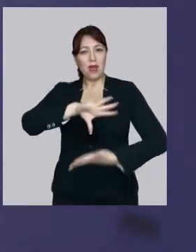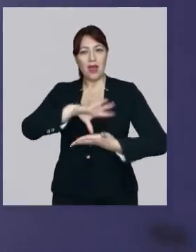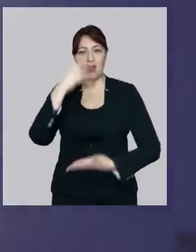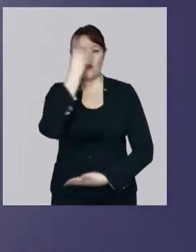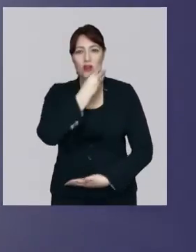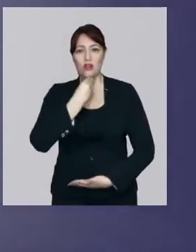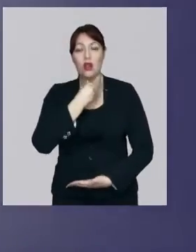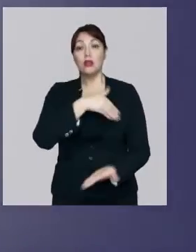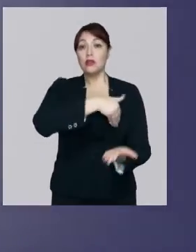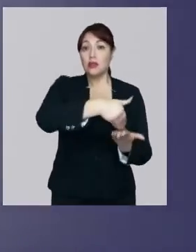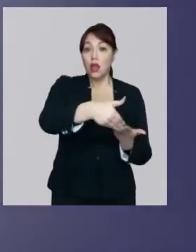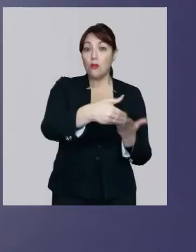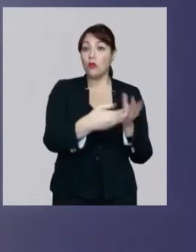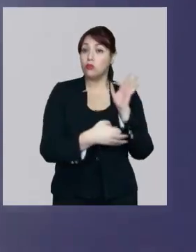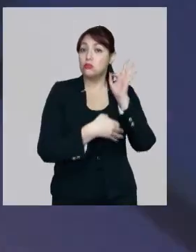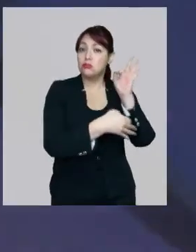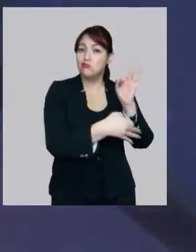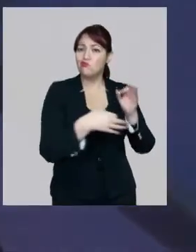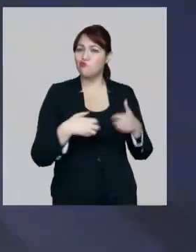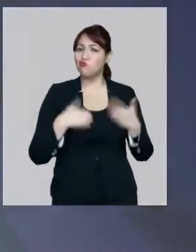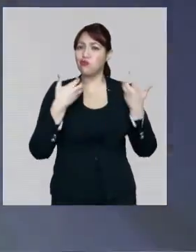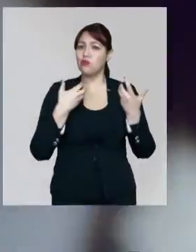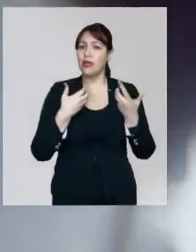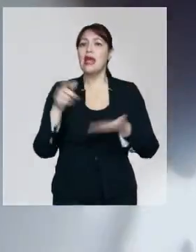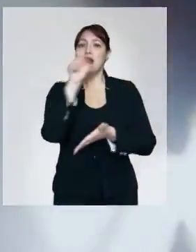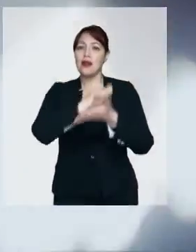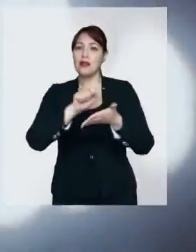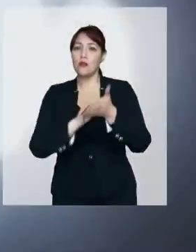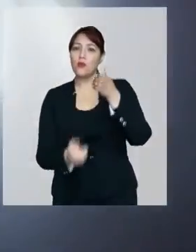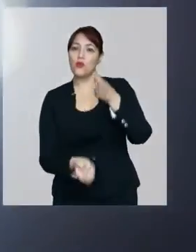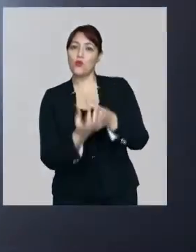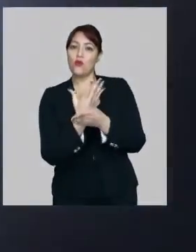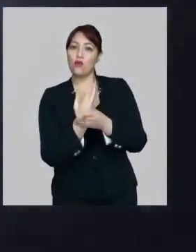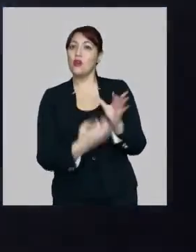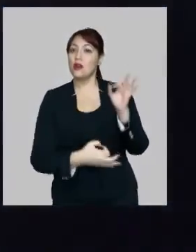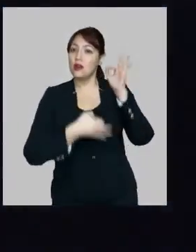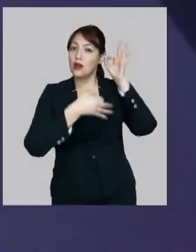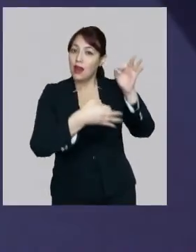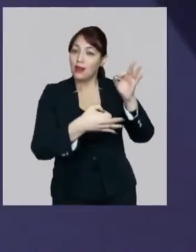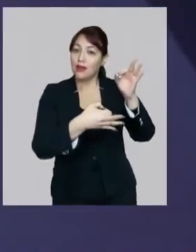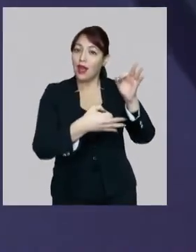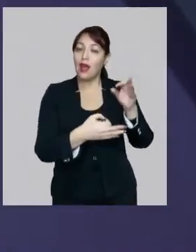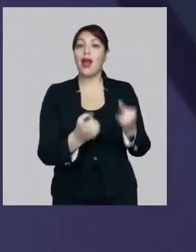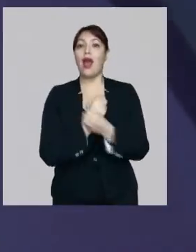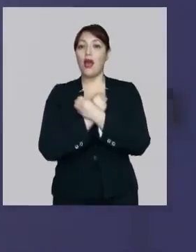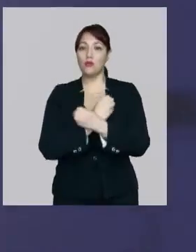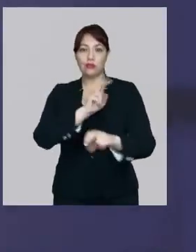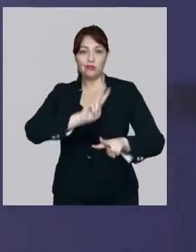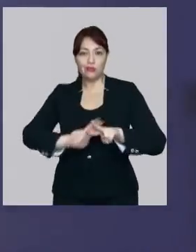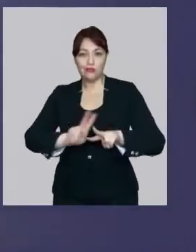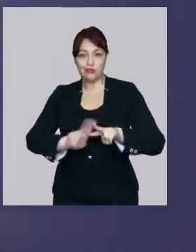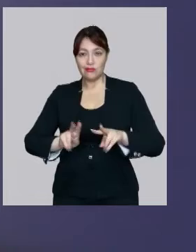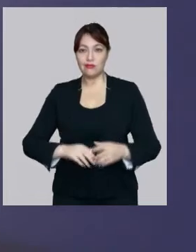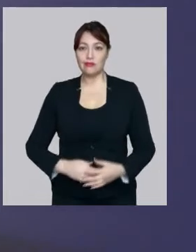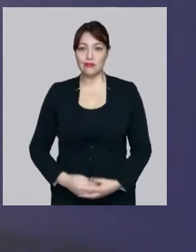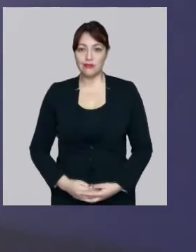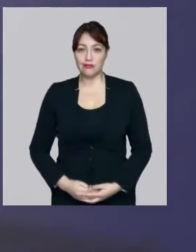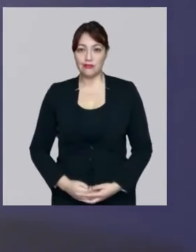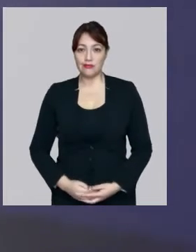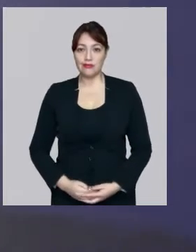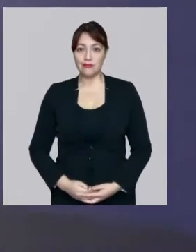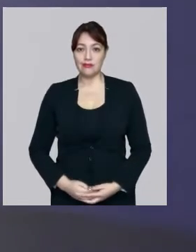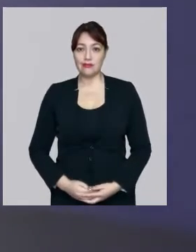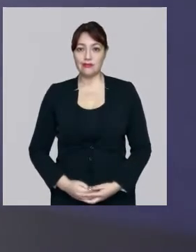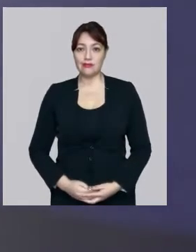hermoso. Rechacemos este texto escrito con rabia. Redactemos uno nuevo, un texto que provenga única y exclusivamente del